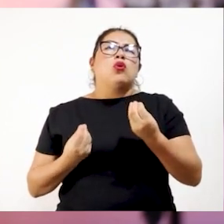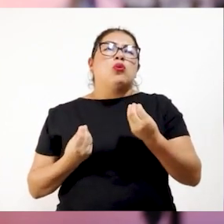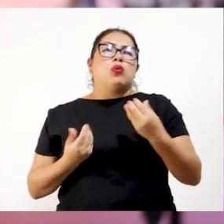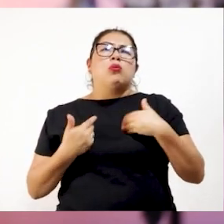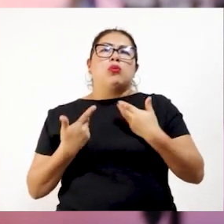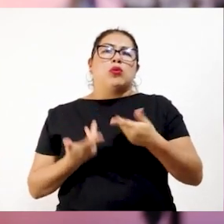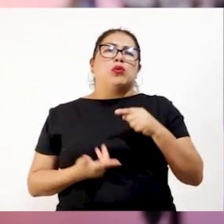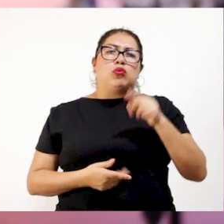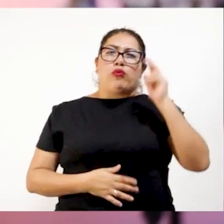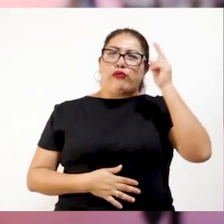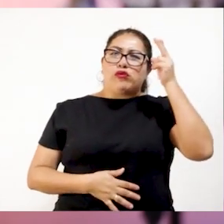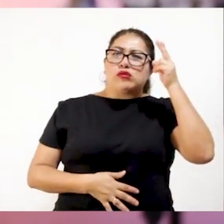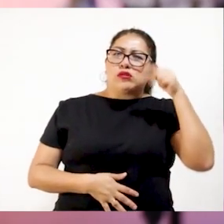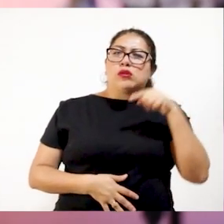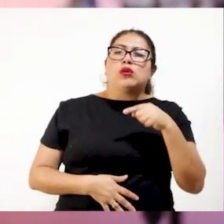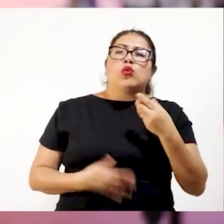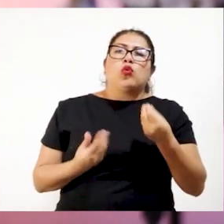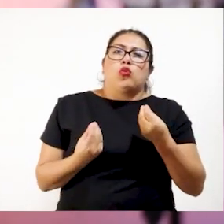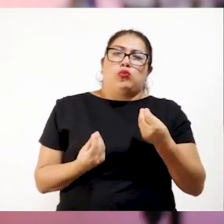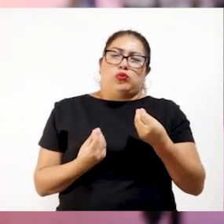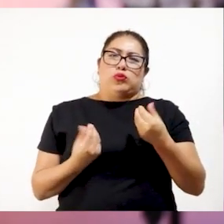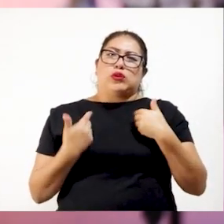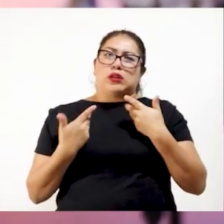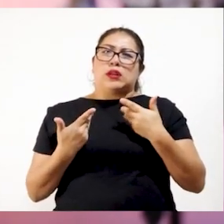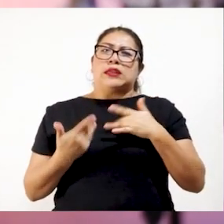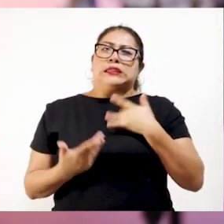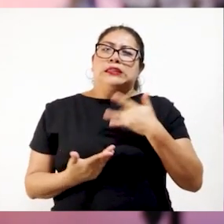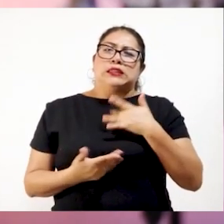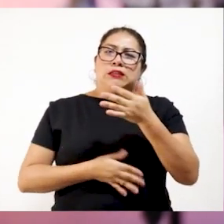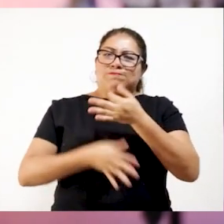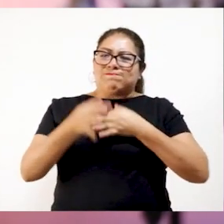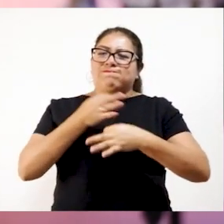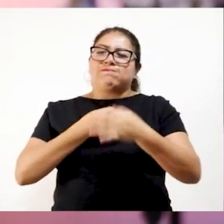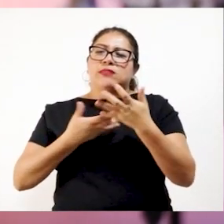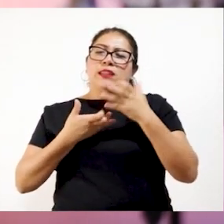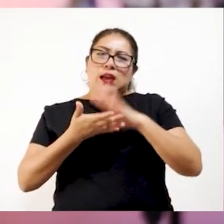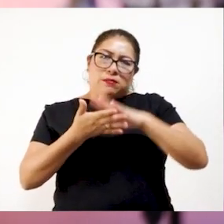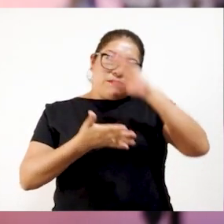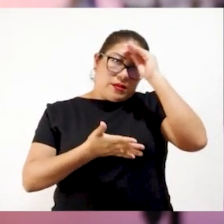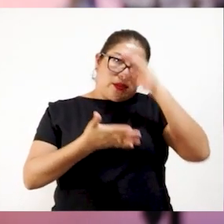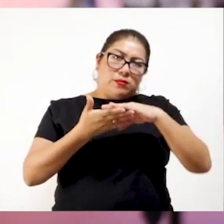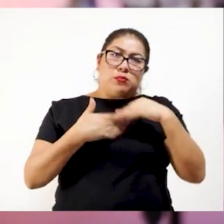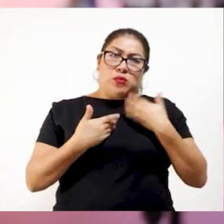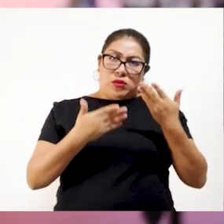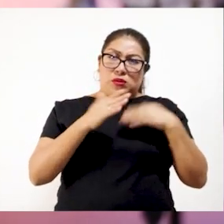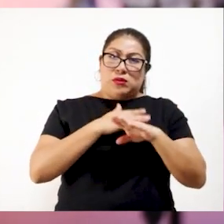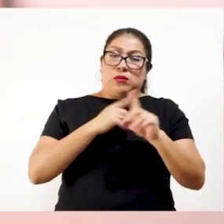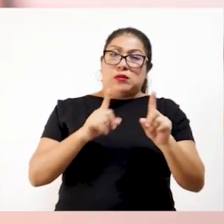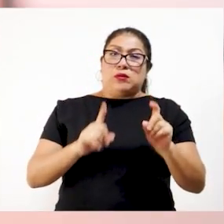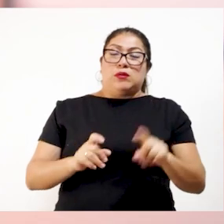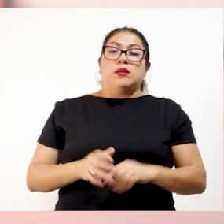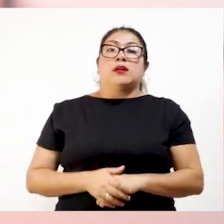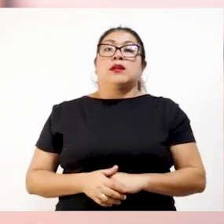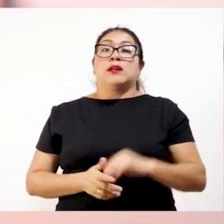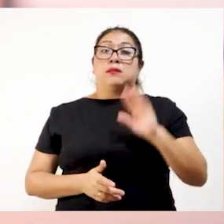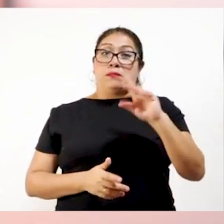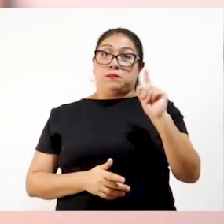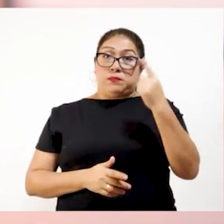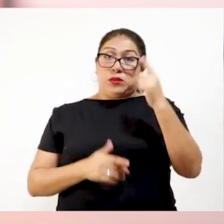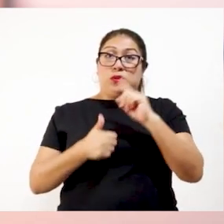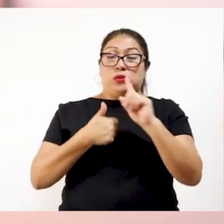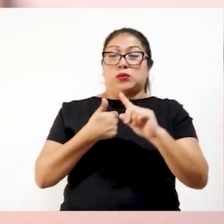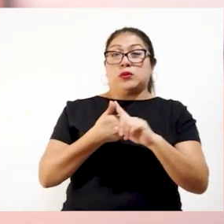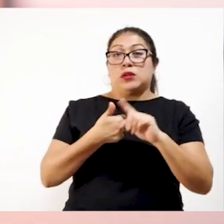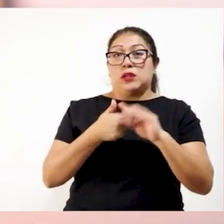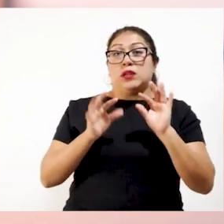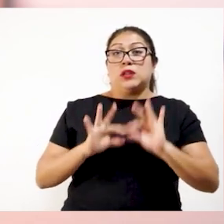visual? ¿Cómo puede hacer un profesor que tenga esa empatía y quiera aprender? ¿Puede ingresar? En primer lugar, quizá lo más